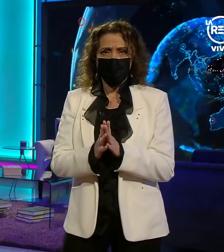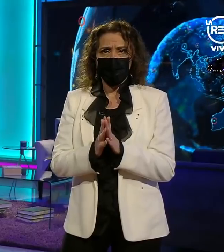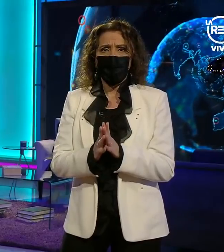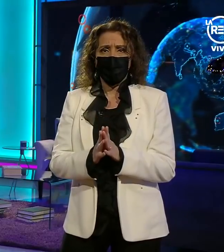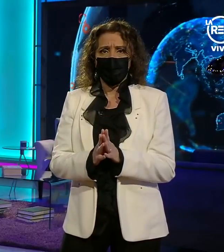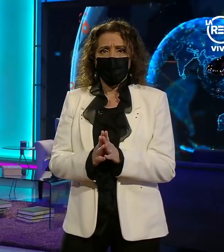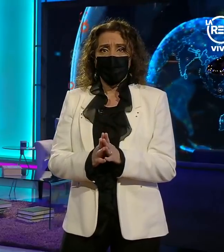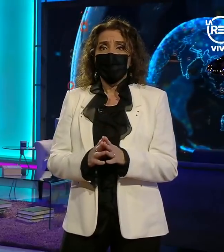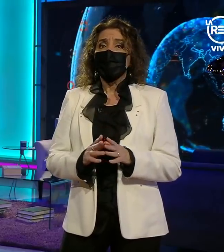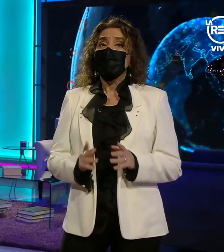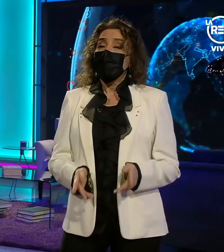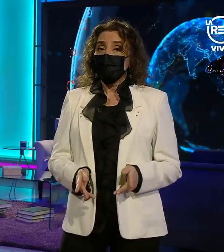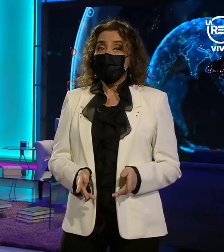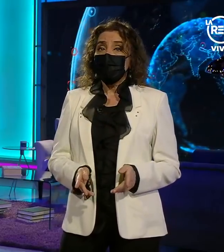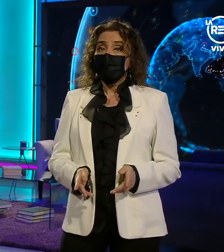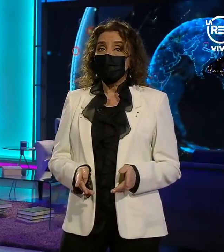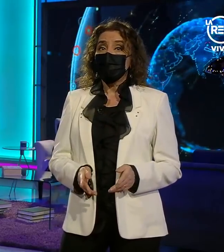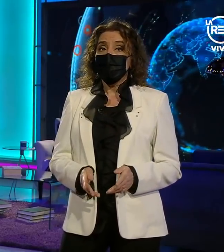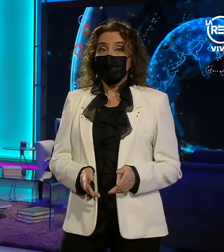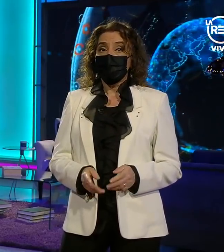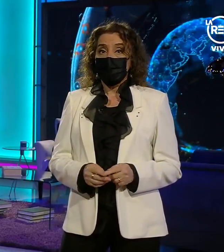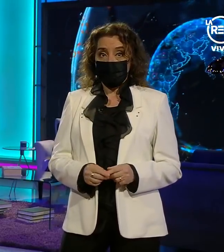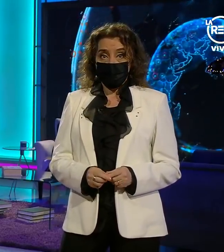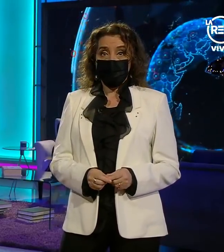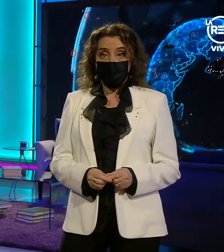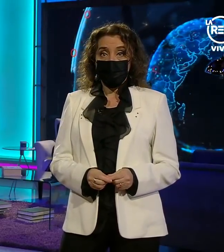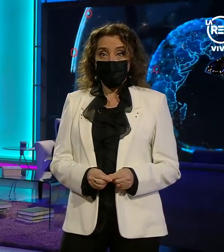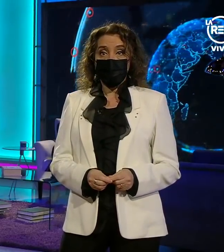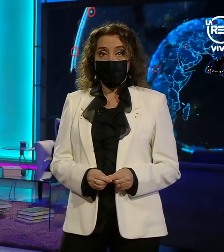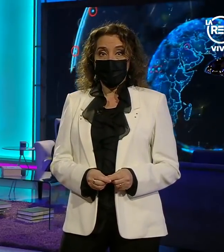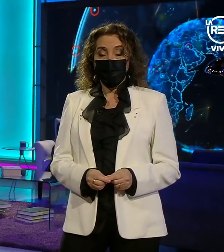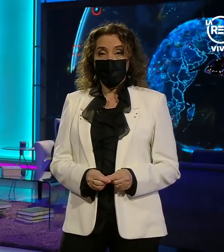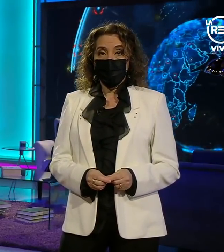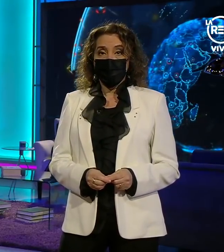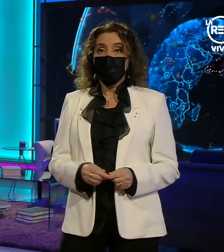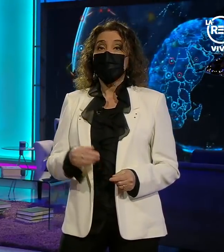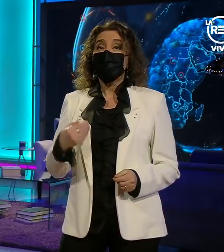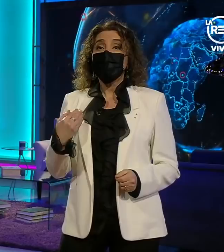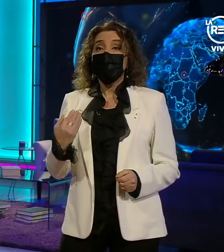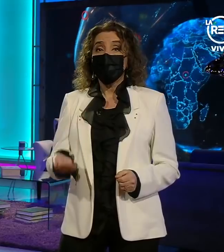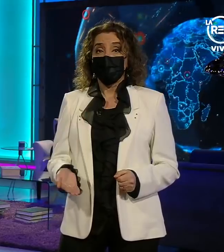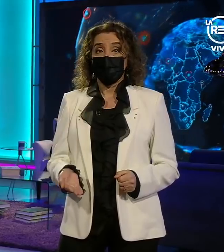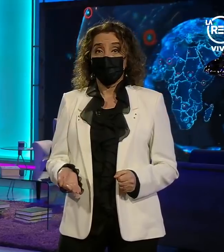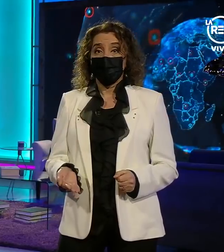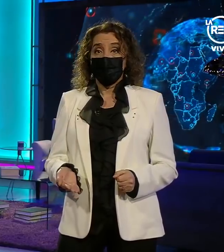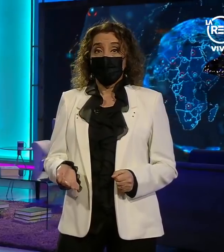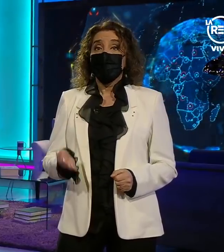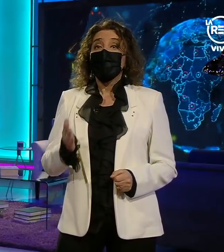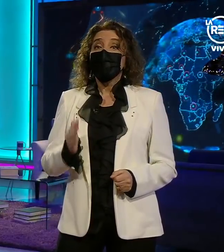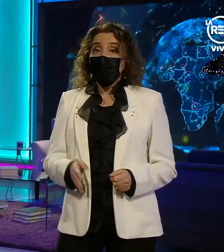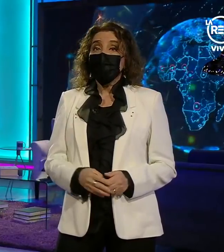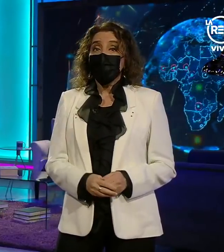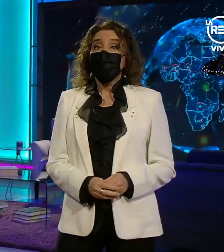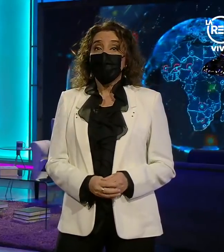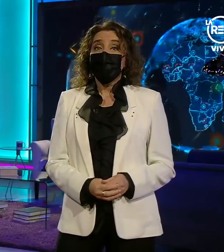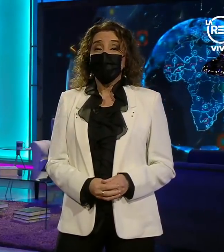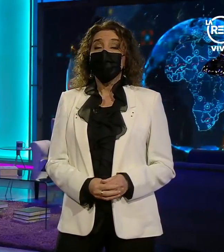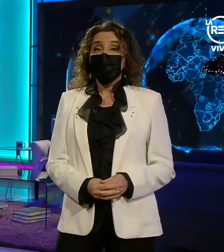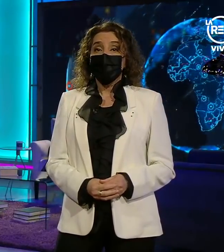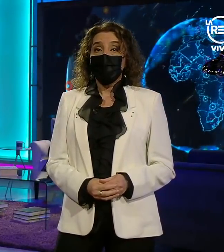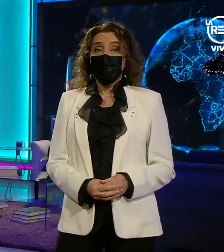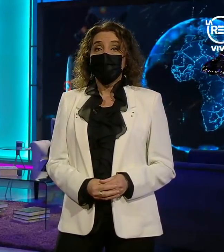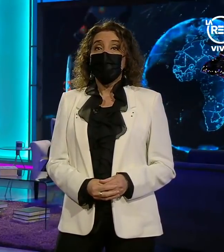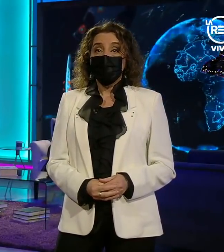segunda oportunidad. Negarle legitimidad a ese foro democrático repite el abuso, igual que